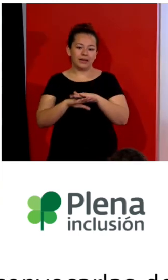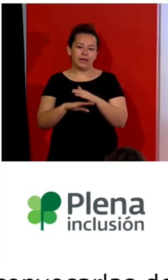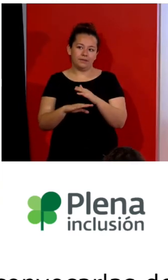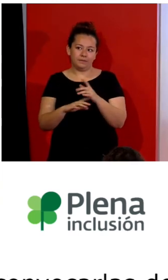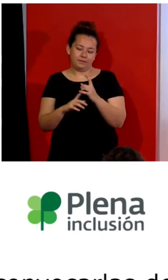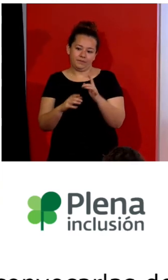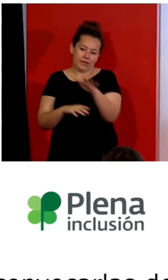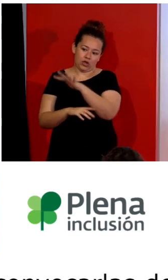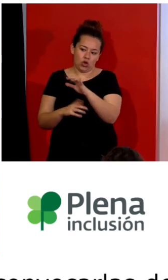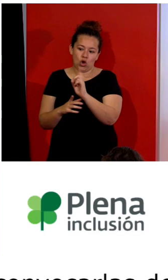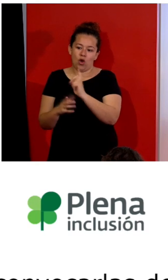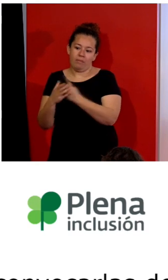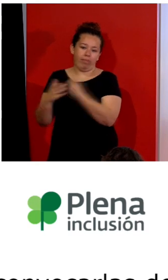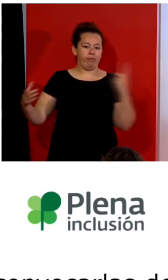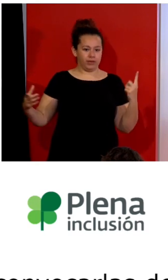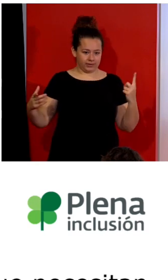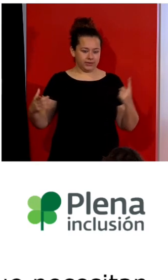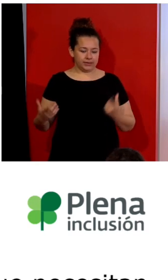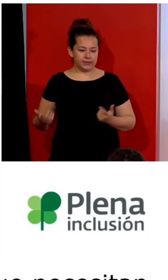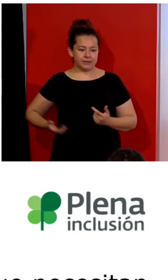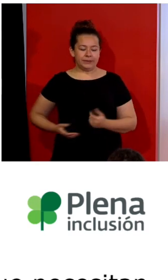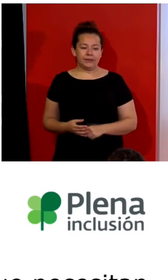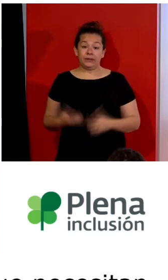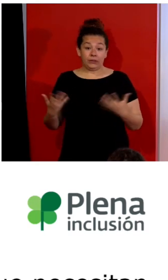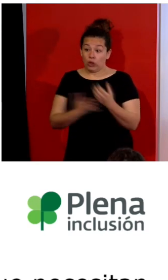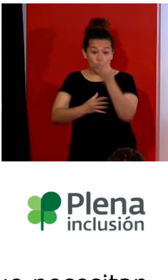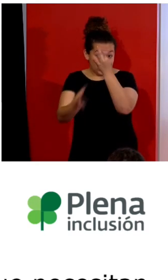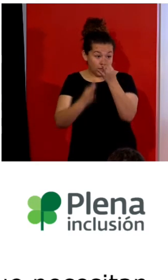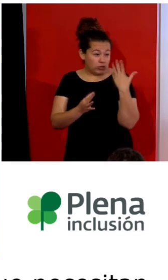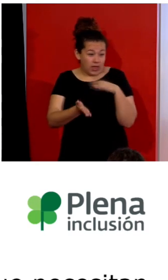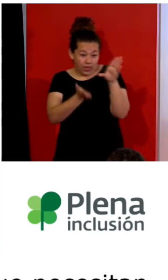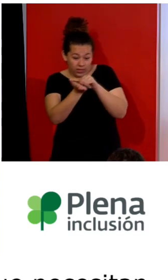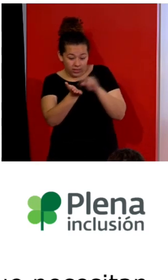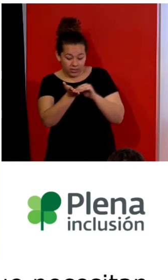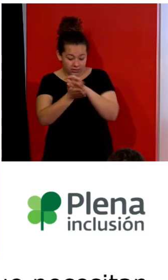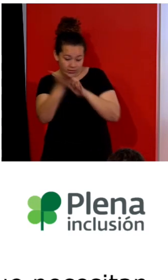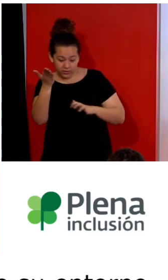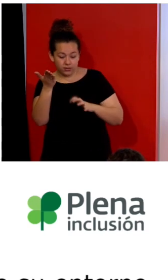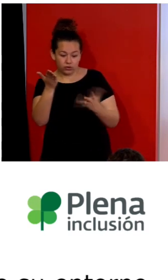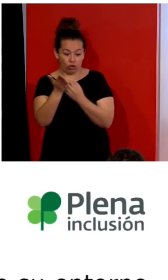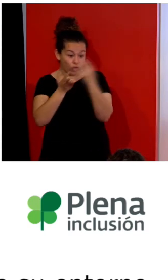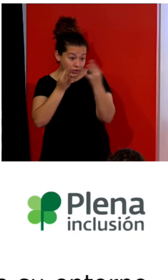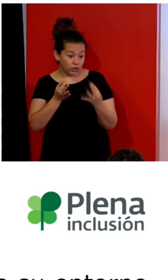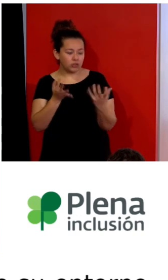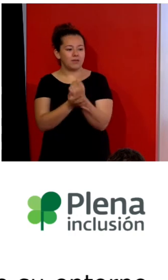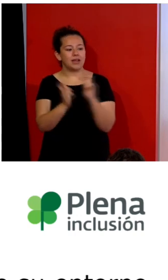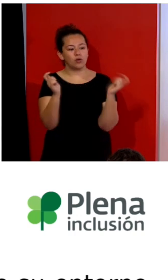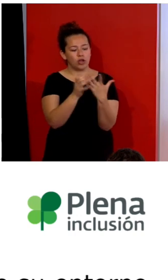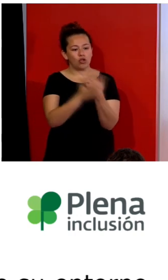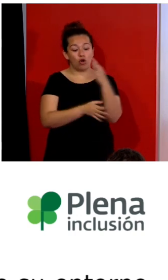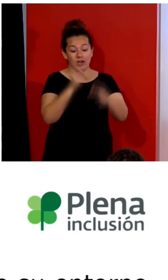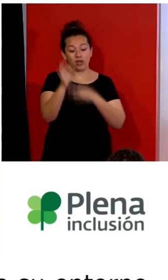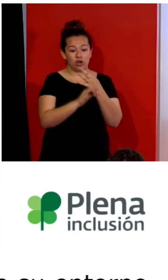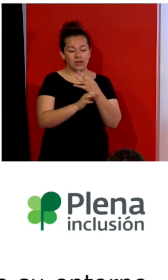su entorno. Bueno, pues con todos los datos que ya teníamos más o menos recogido, nos tuvimos que reunir con las organizaciones